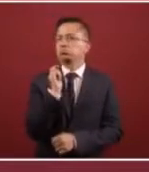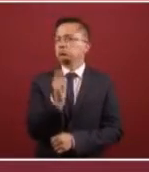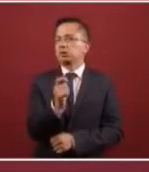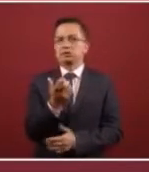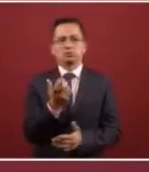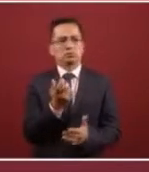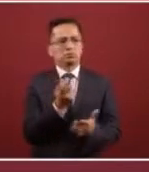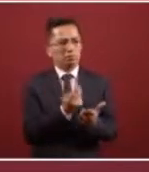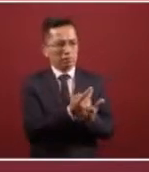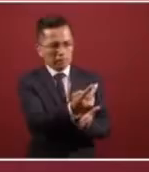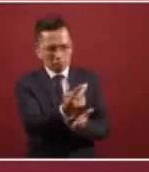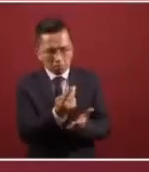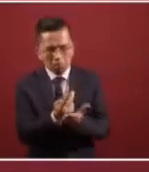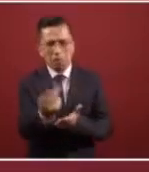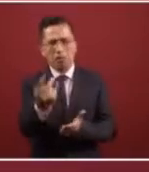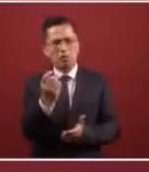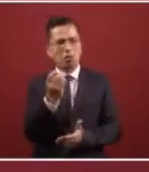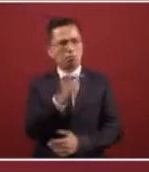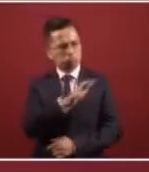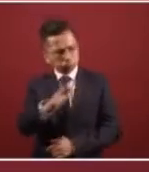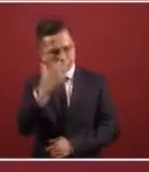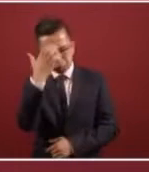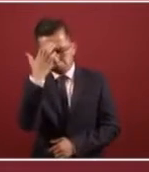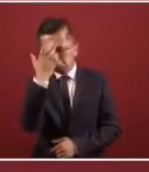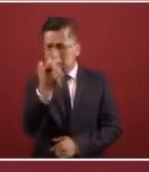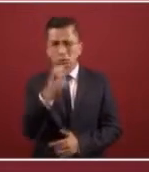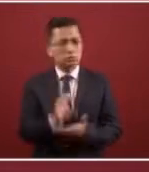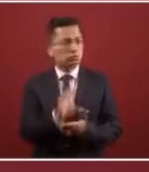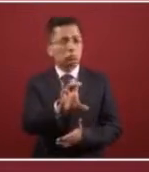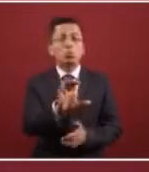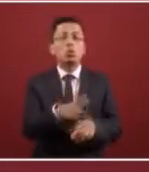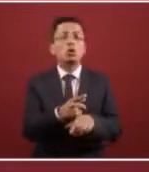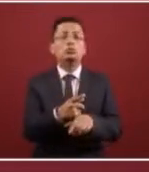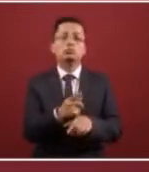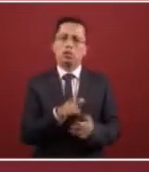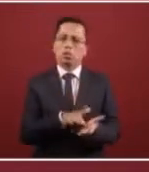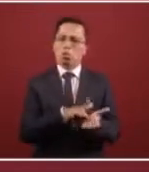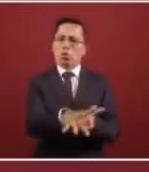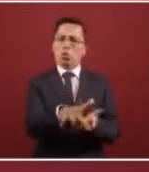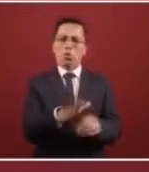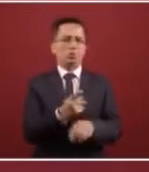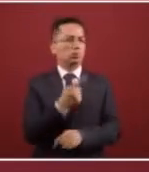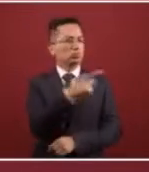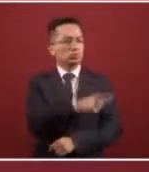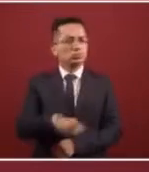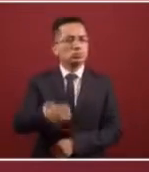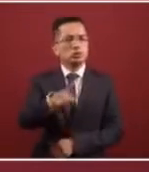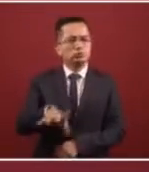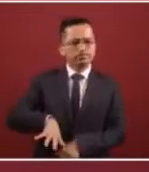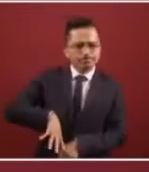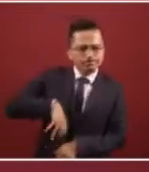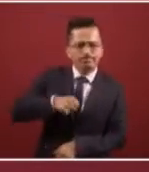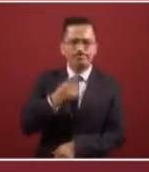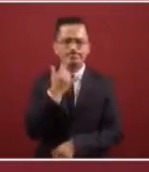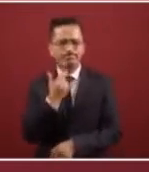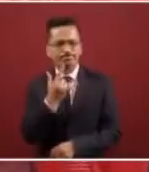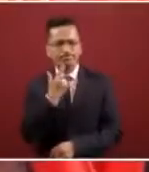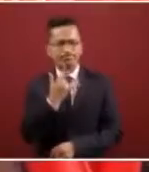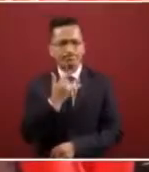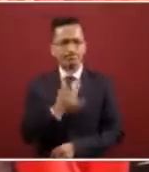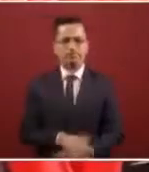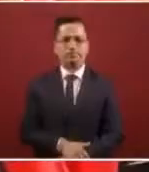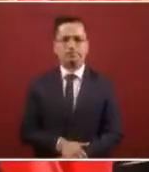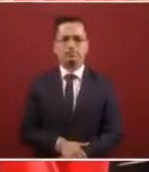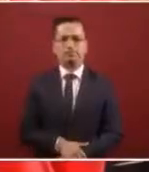recompensa, un reconocimiento, un apoyo por el esfuerzo. Para empezar, el gobierno